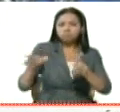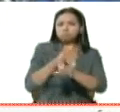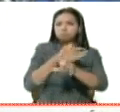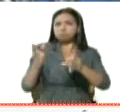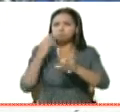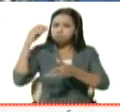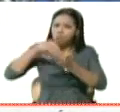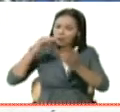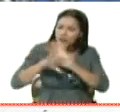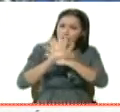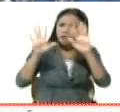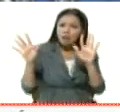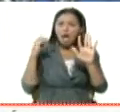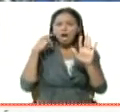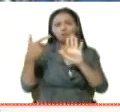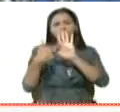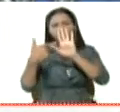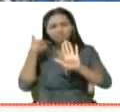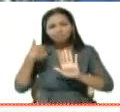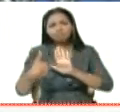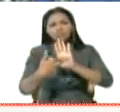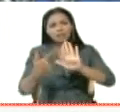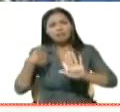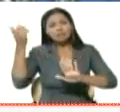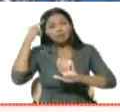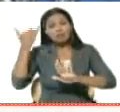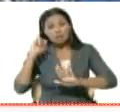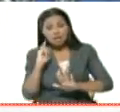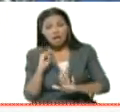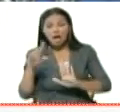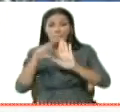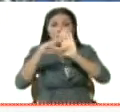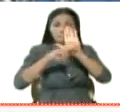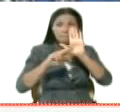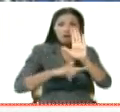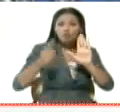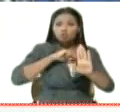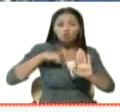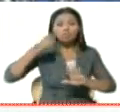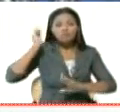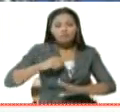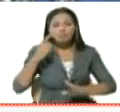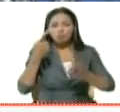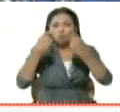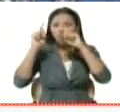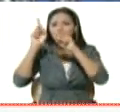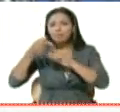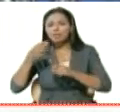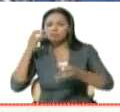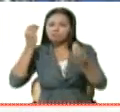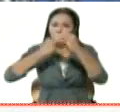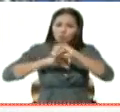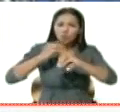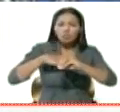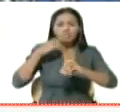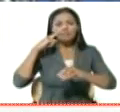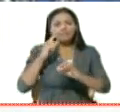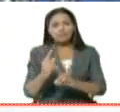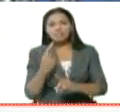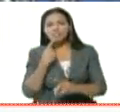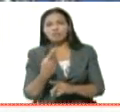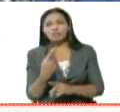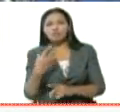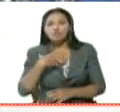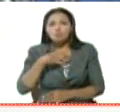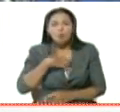a ponerlas en blanco y negro, a saber que existe una legislación y que estamos estudiando otra, y en definitiva decir que no es